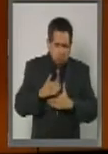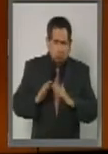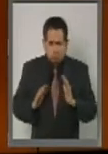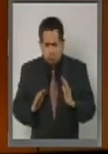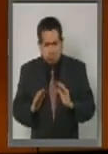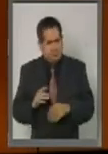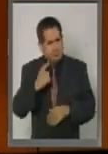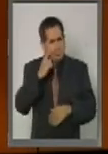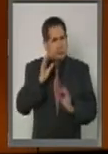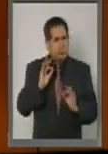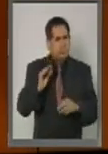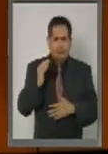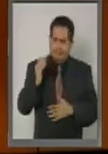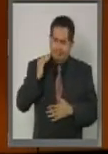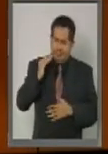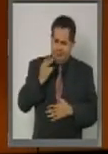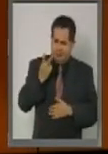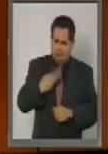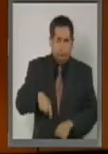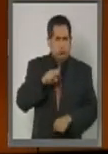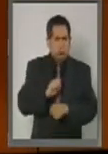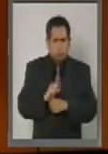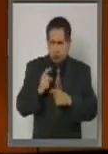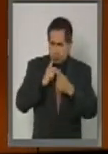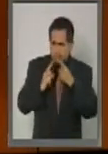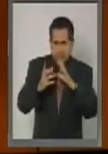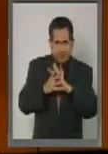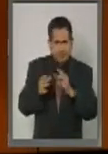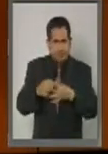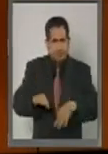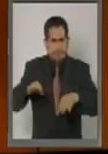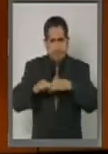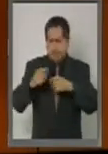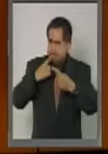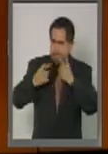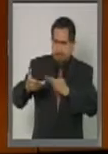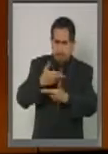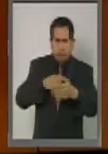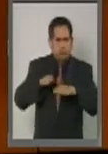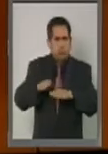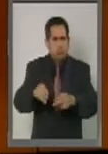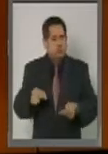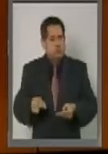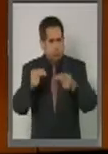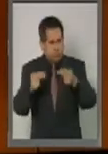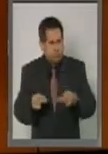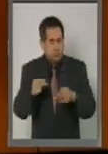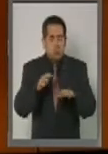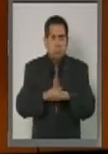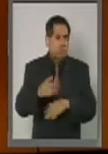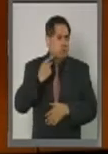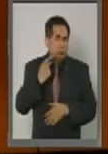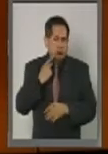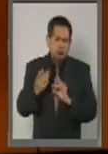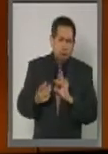apenas en las pasadas dos semanas las más recientes rondas en materia comercial y en materia política, y el objetivo